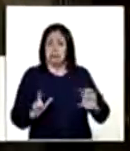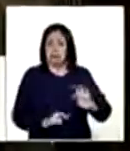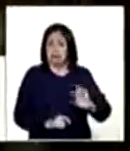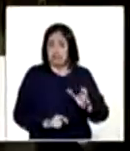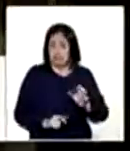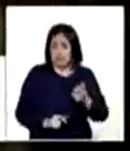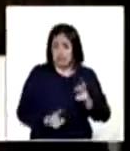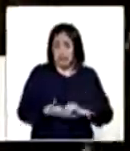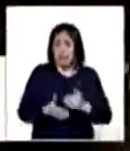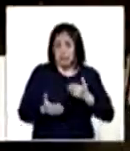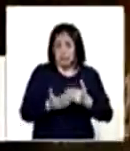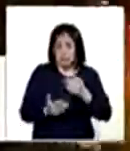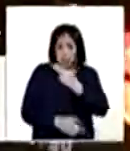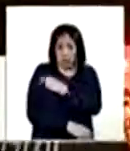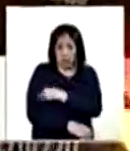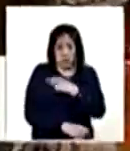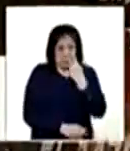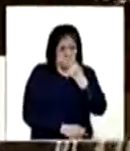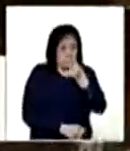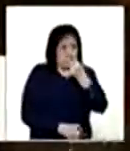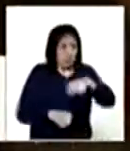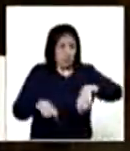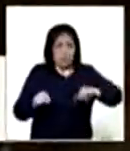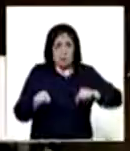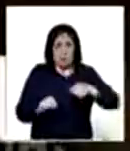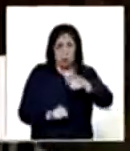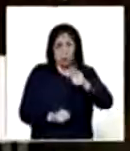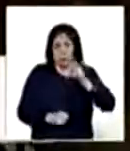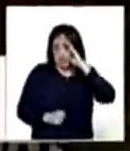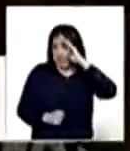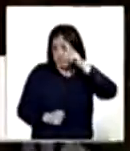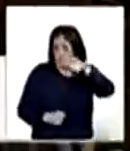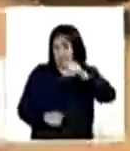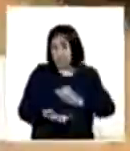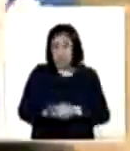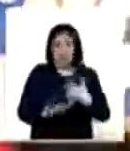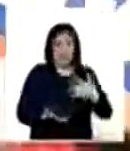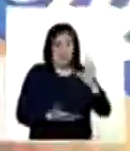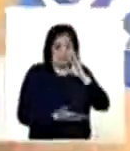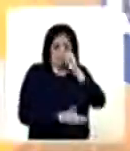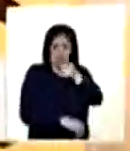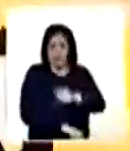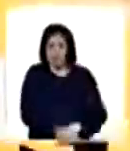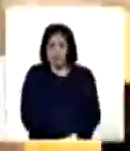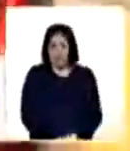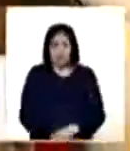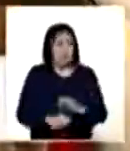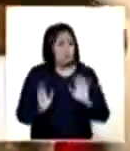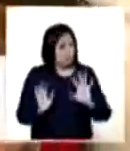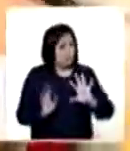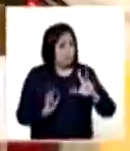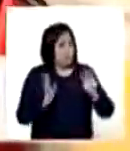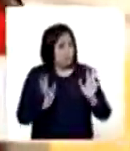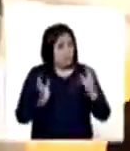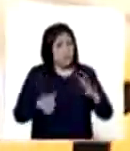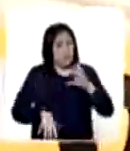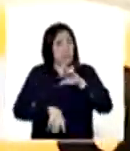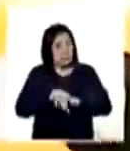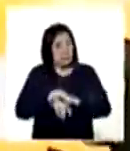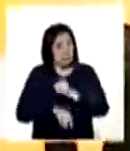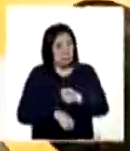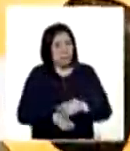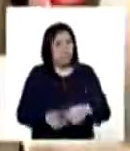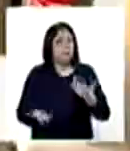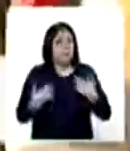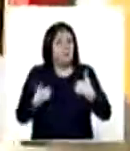hospital Rebagliati. Ahí está la moto que la policía estaba buscando. El presunto delincuente fue finalmente capturado con droga